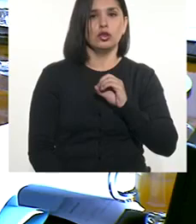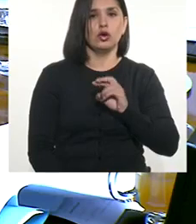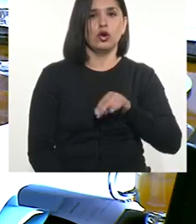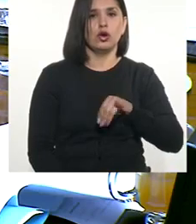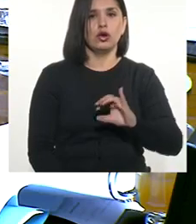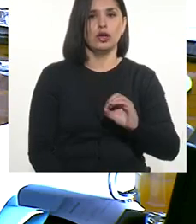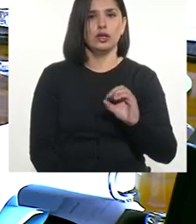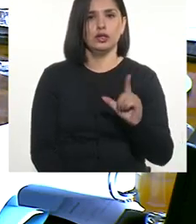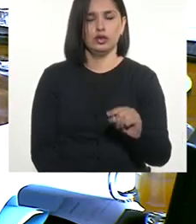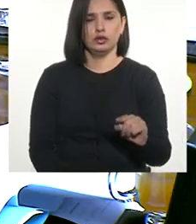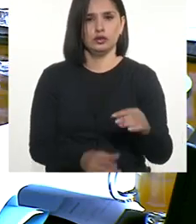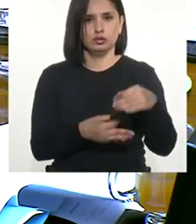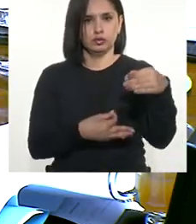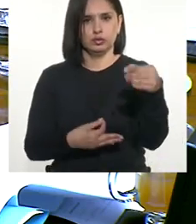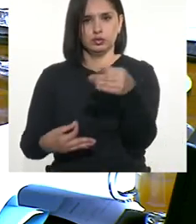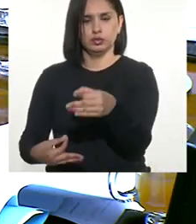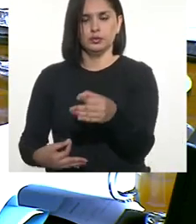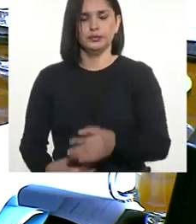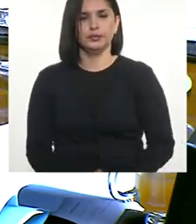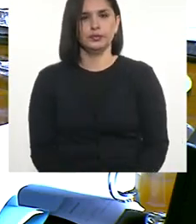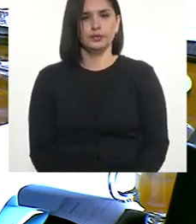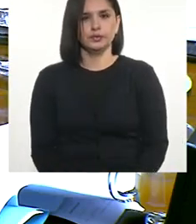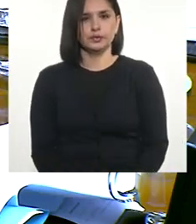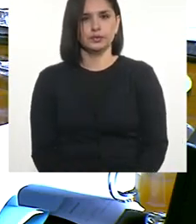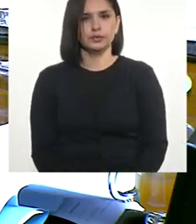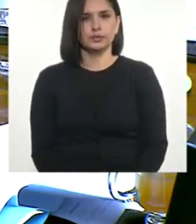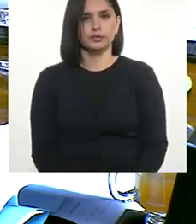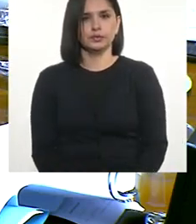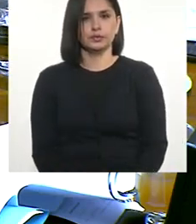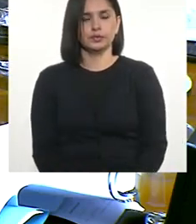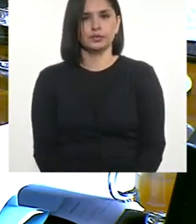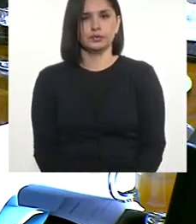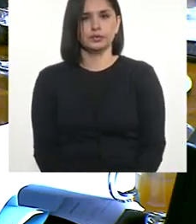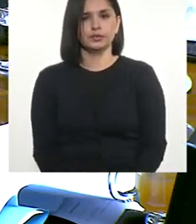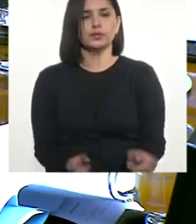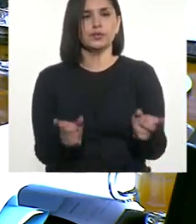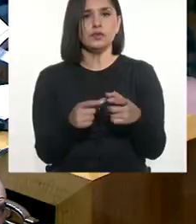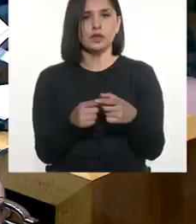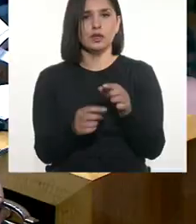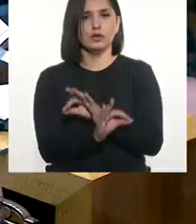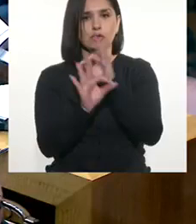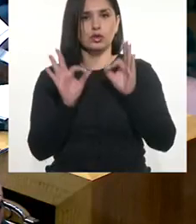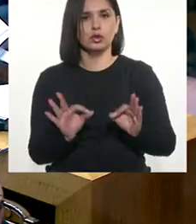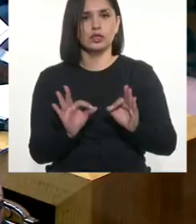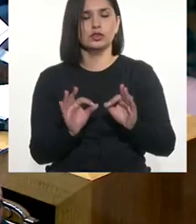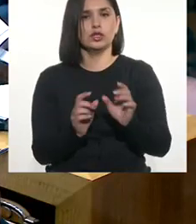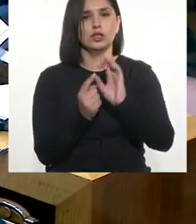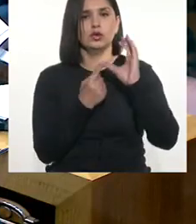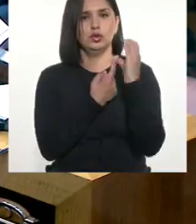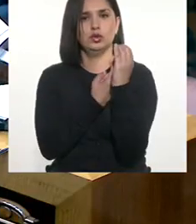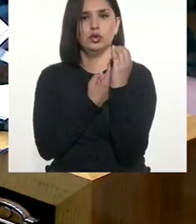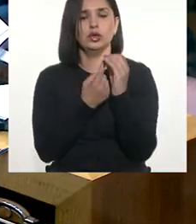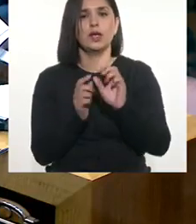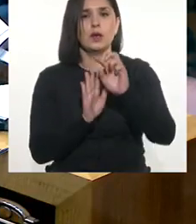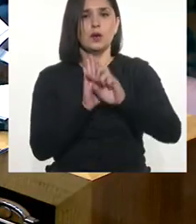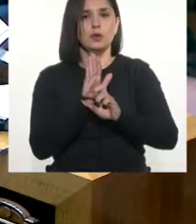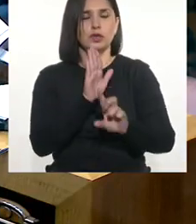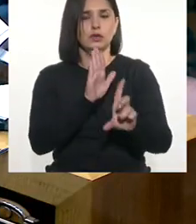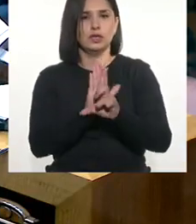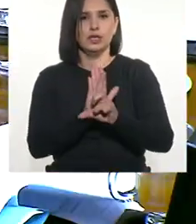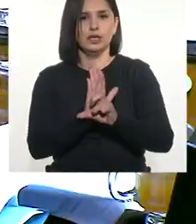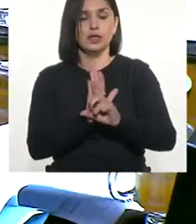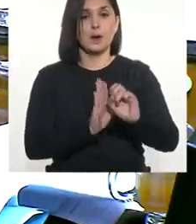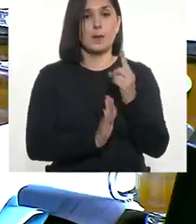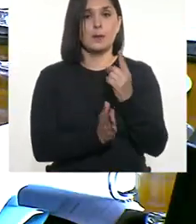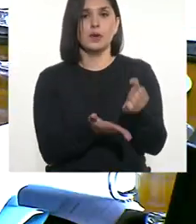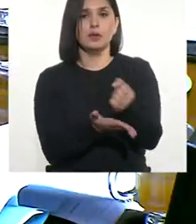12.535 guión 21 de la comisión de educación y cultura recaído en el proyecto de ley en